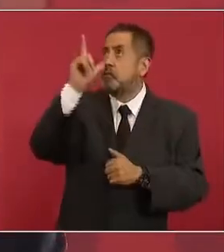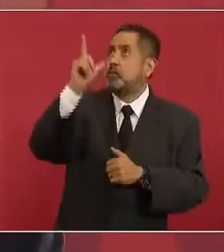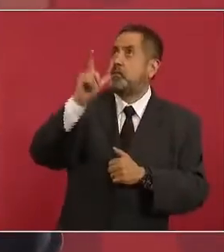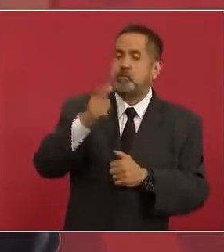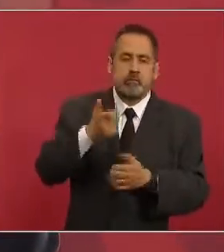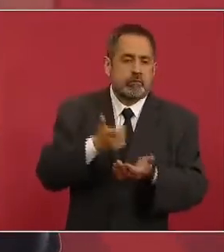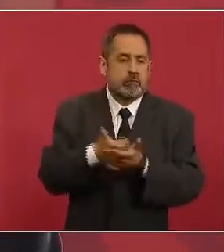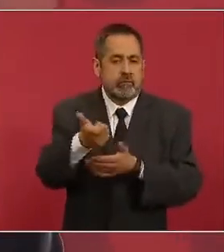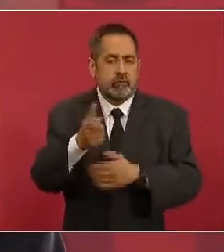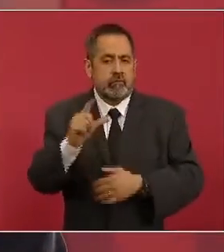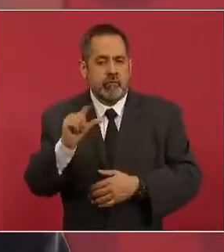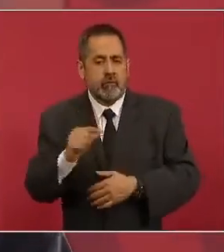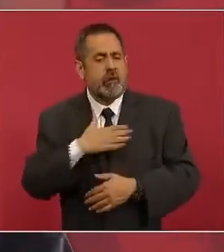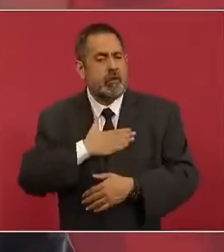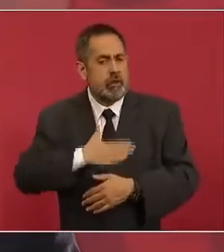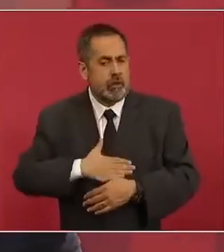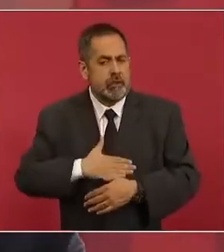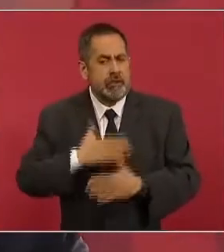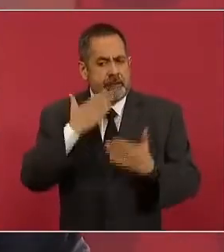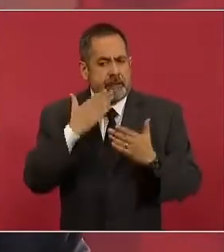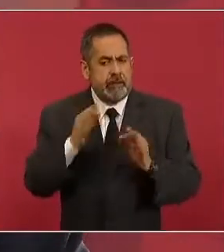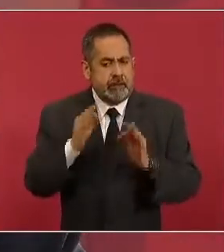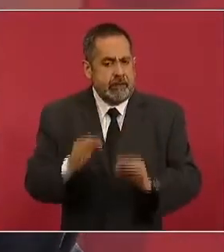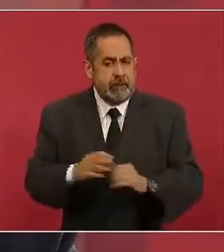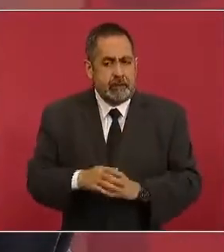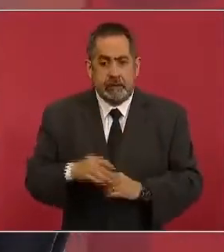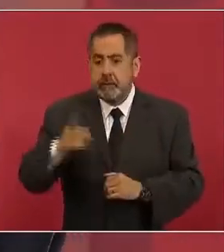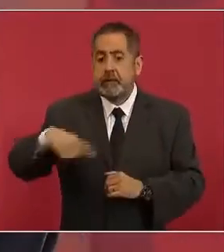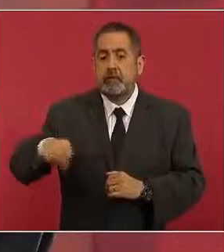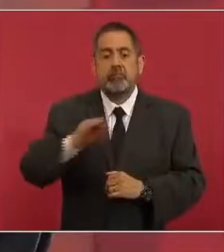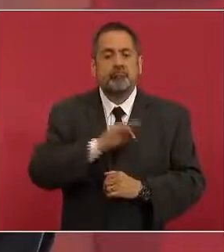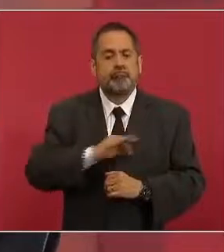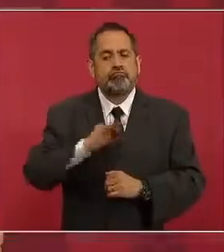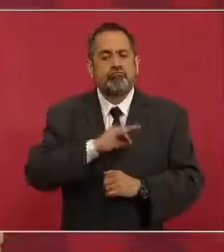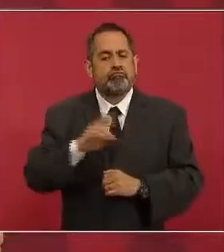justas y que puedan